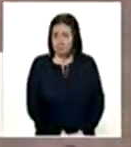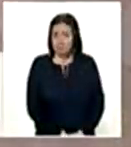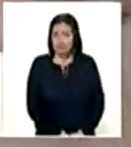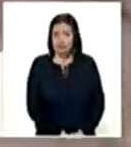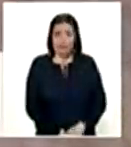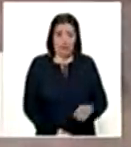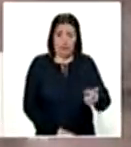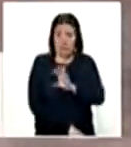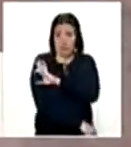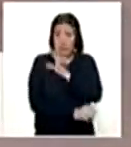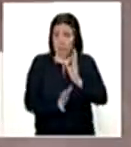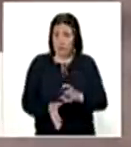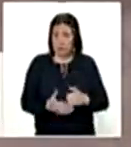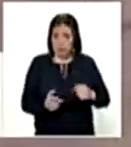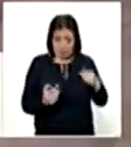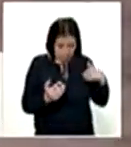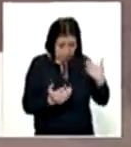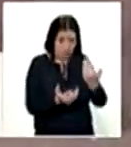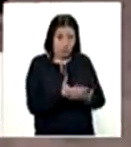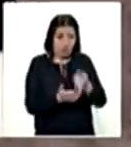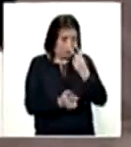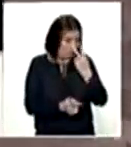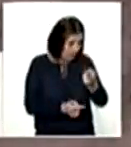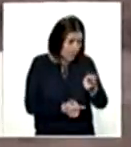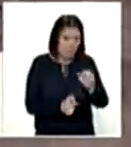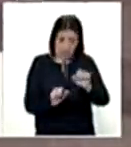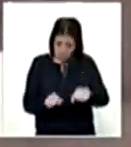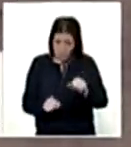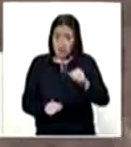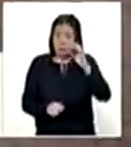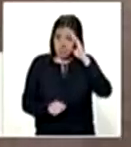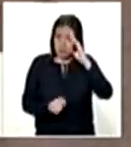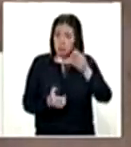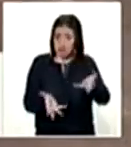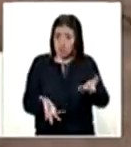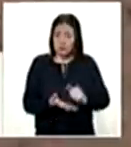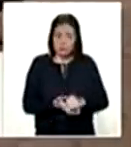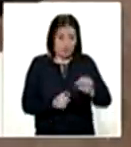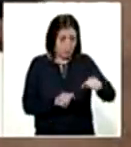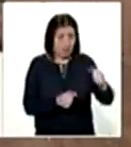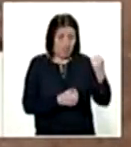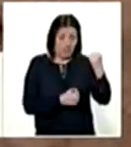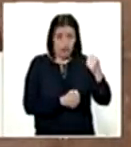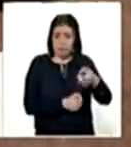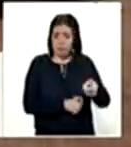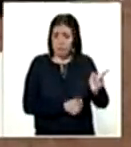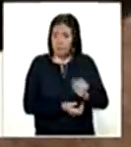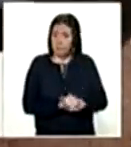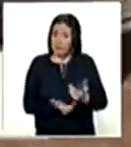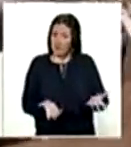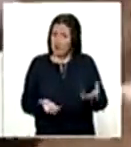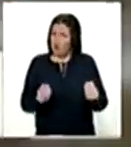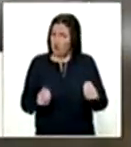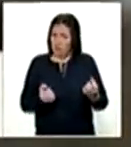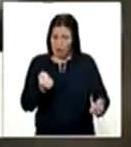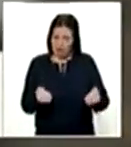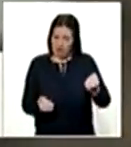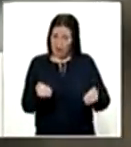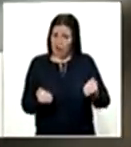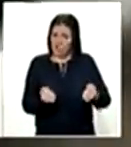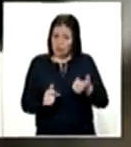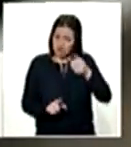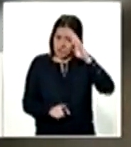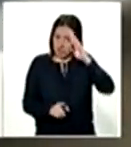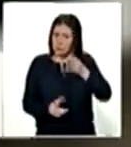La fiscal se acercó a este lugar para constatar que efectivos de la policía se encontraban en esta fiesta y que habían ido con vehículos de la